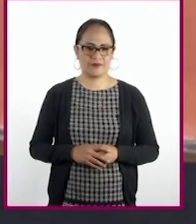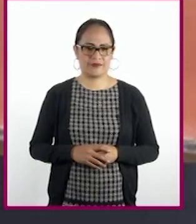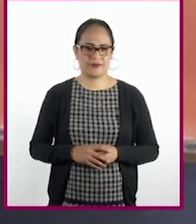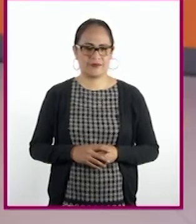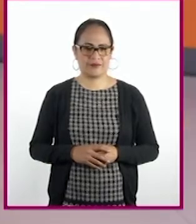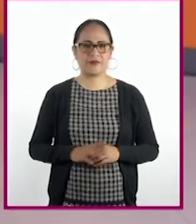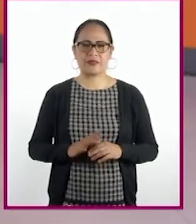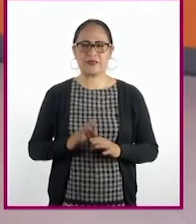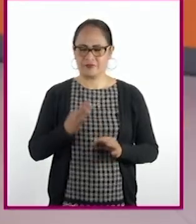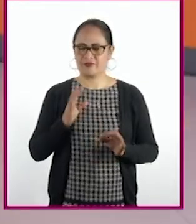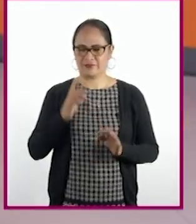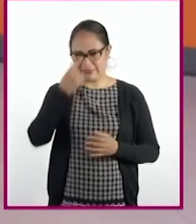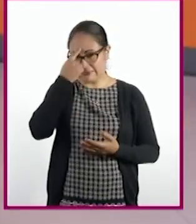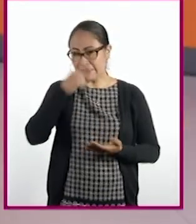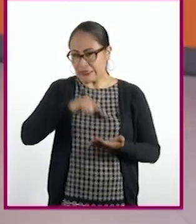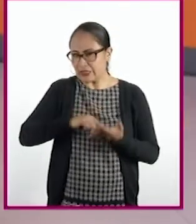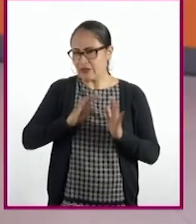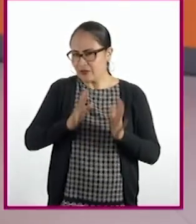Creo que ya quedó.